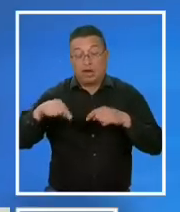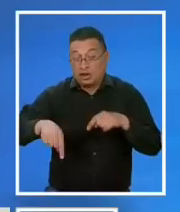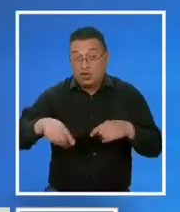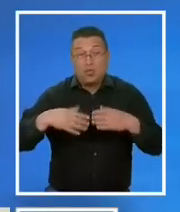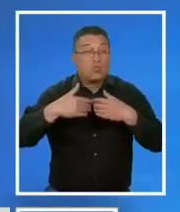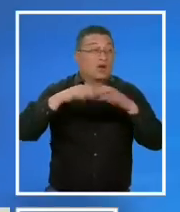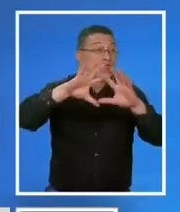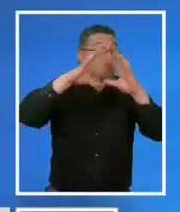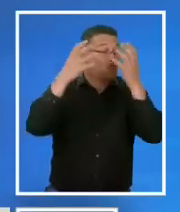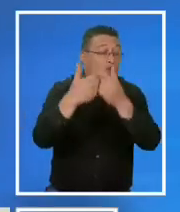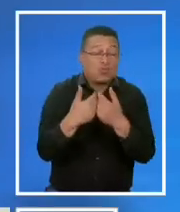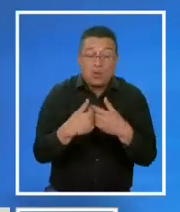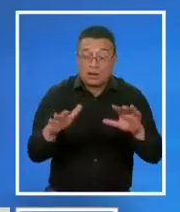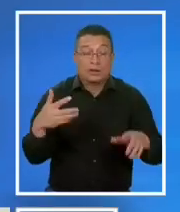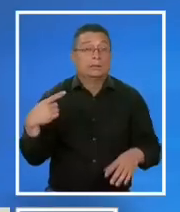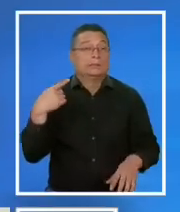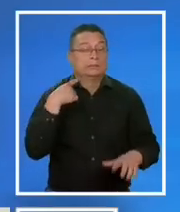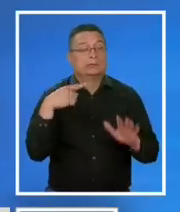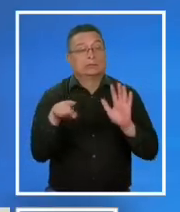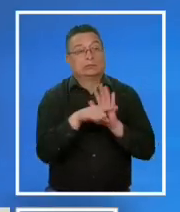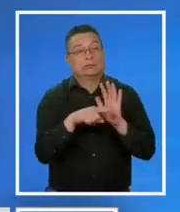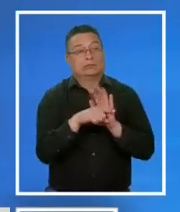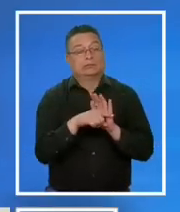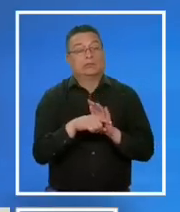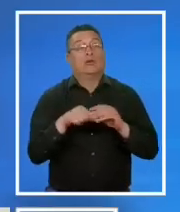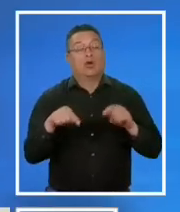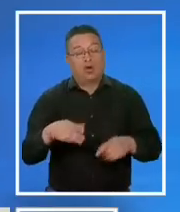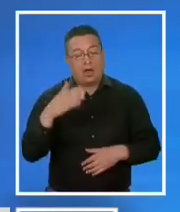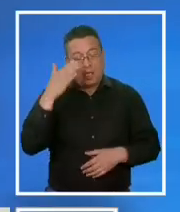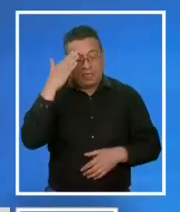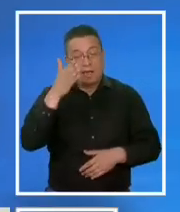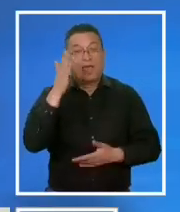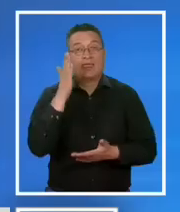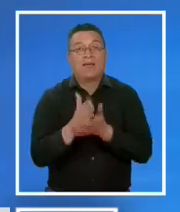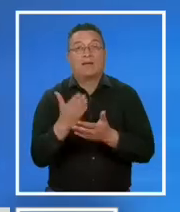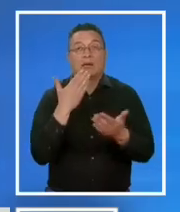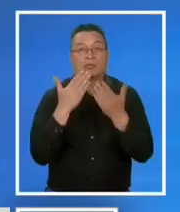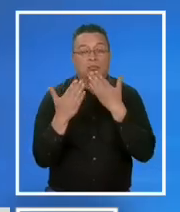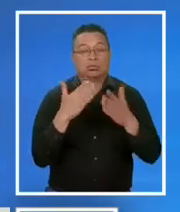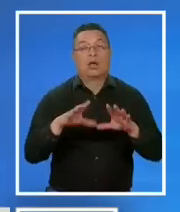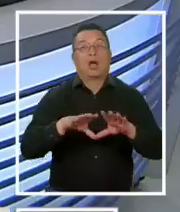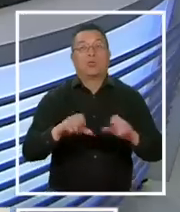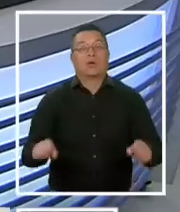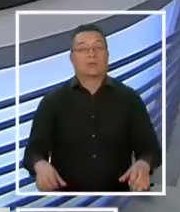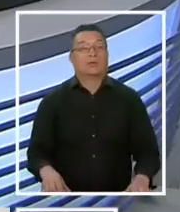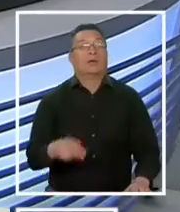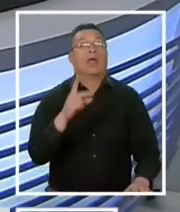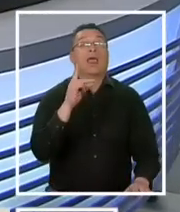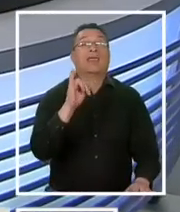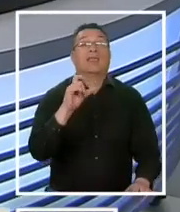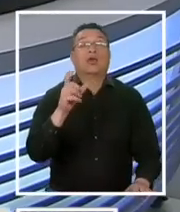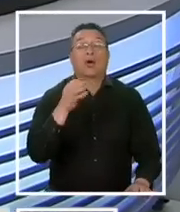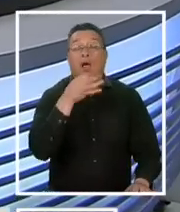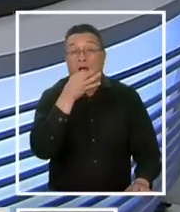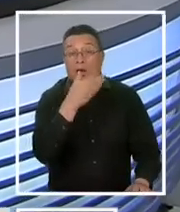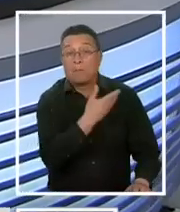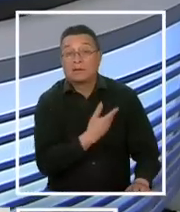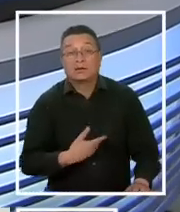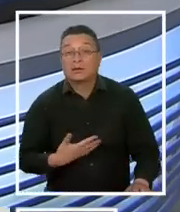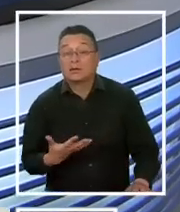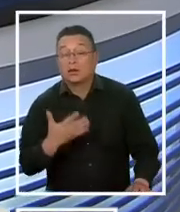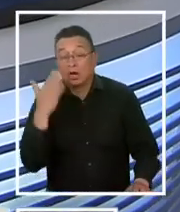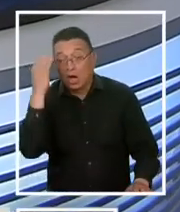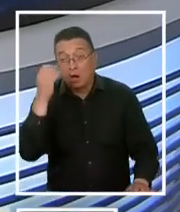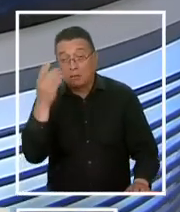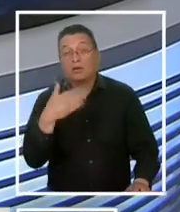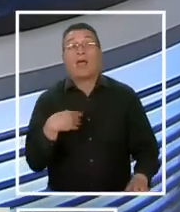cualquier parte del mundo lleva a malos resultados por lo tanto hoy día es el momento del diálogo y del consenso el presente Mira Matías lo